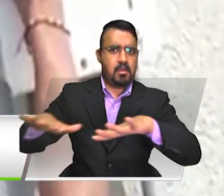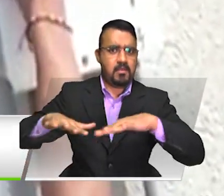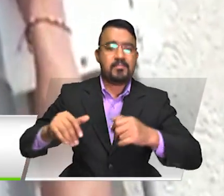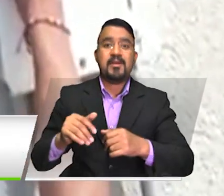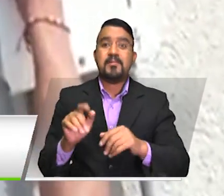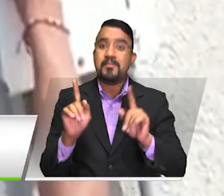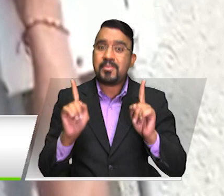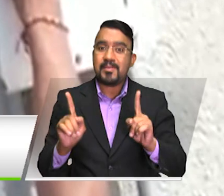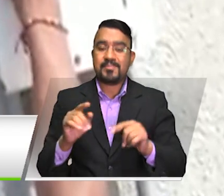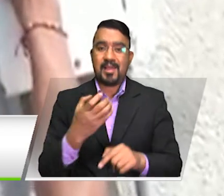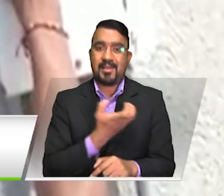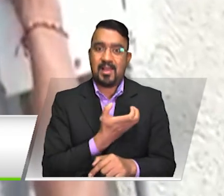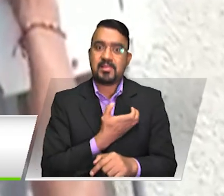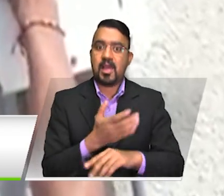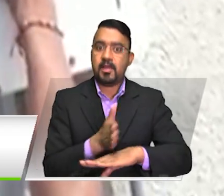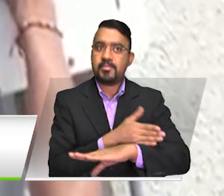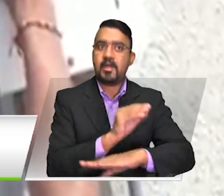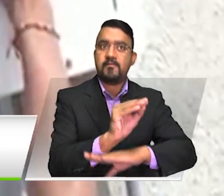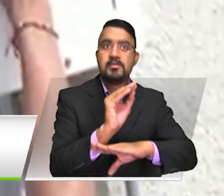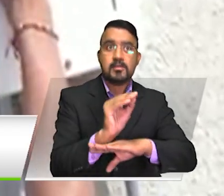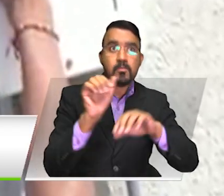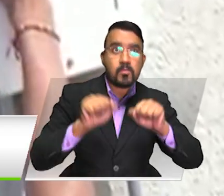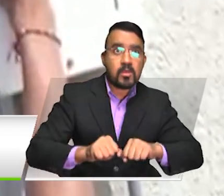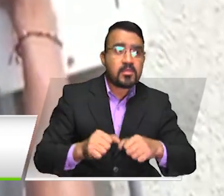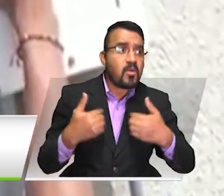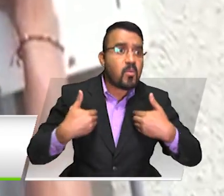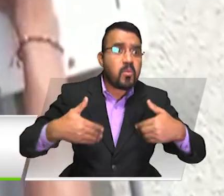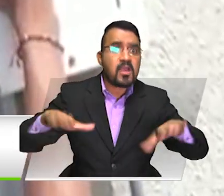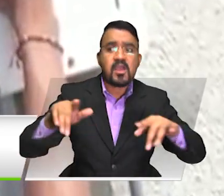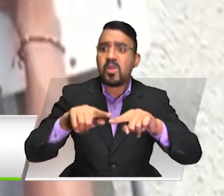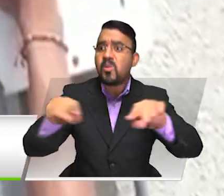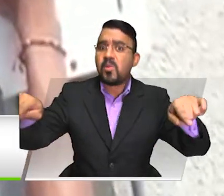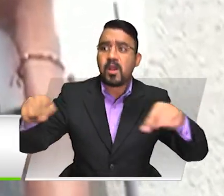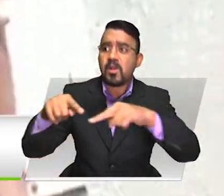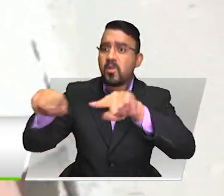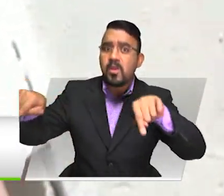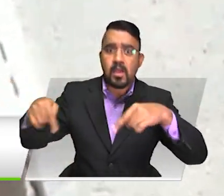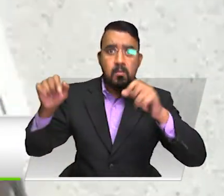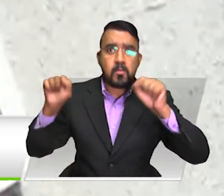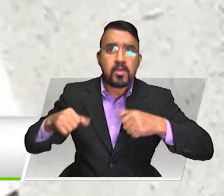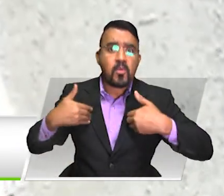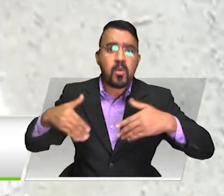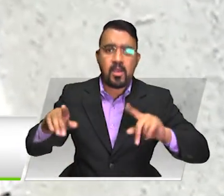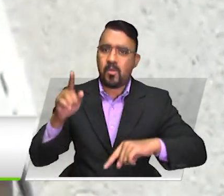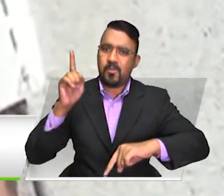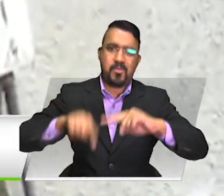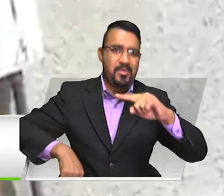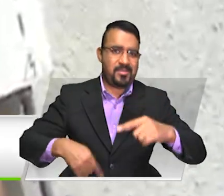actuales finanzas de la localidad no permiten hacer inversiones en compra de predios.